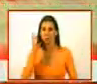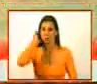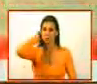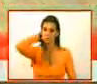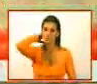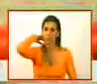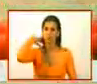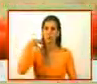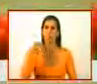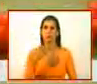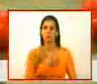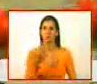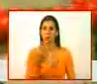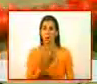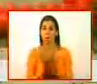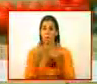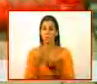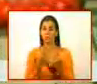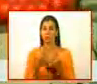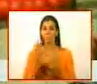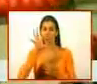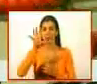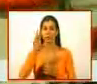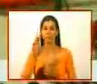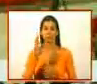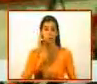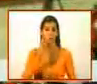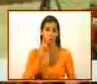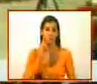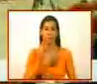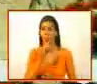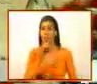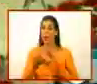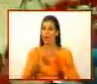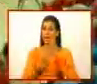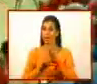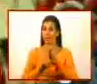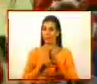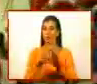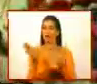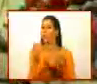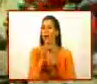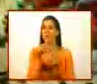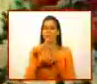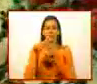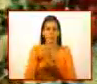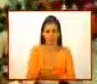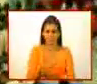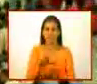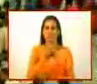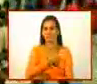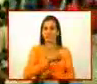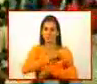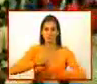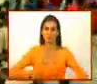estudiantil sólido y comprometido con la revolución bolivariana y con un instrumento legal sin exclusión. En el estado